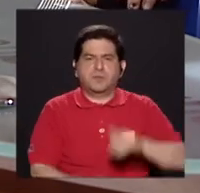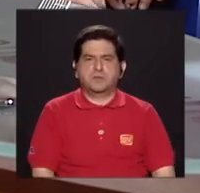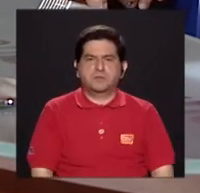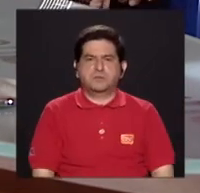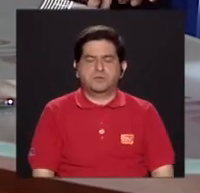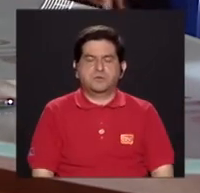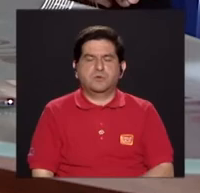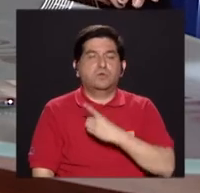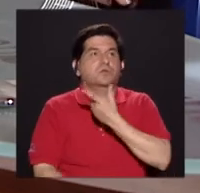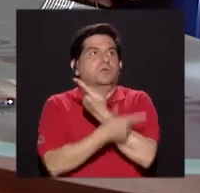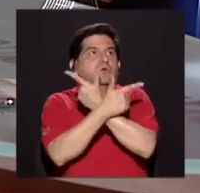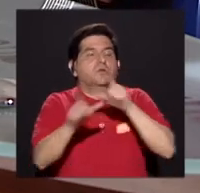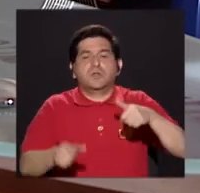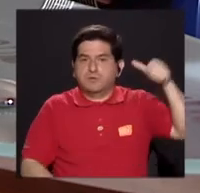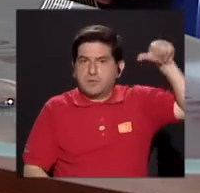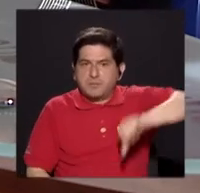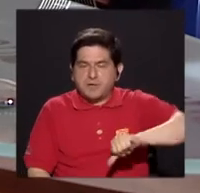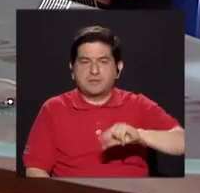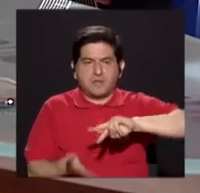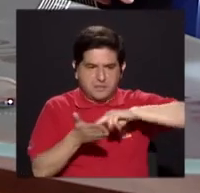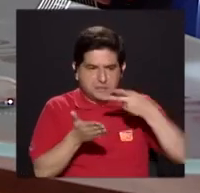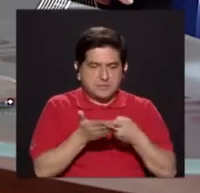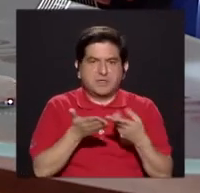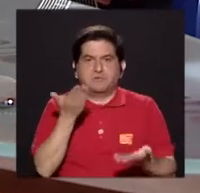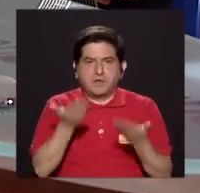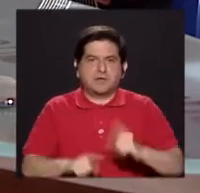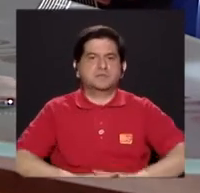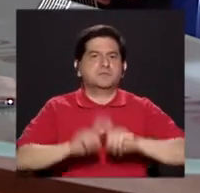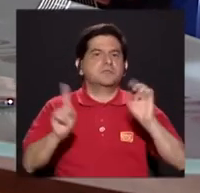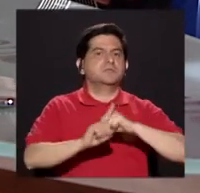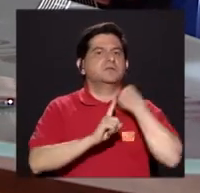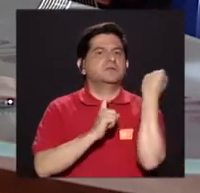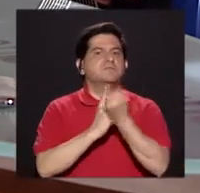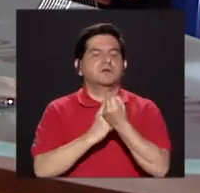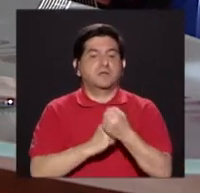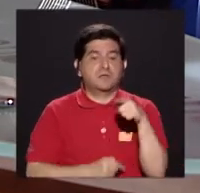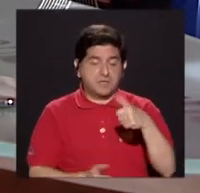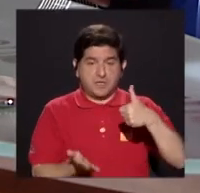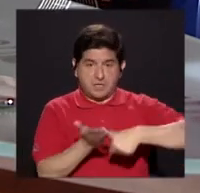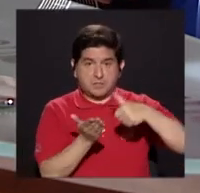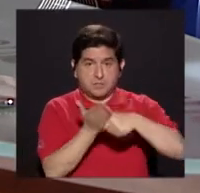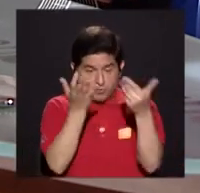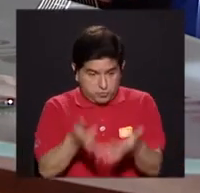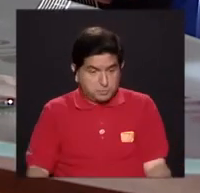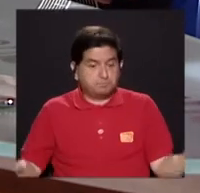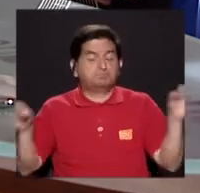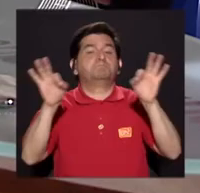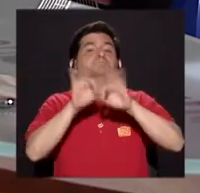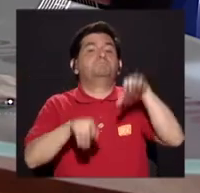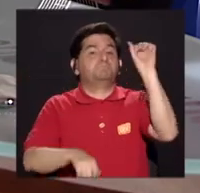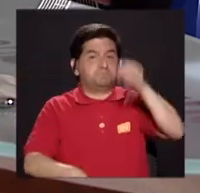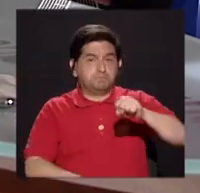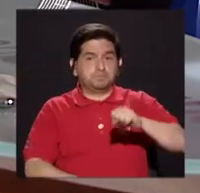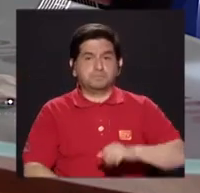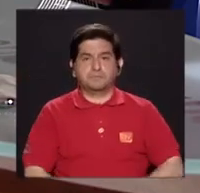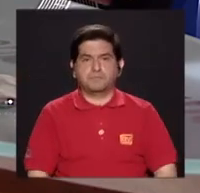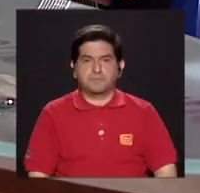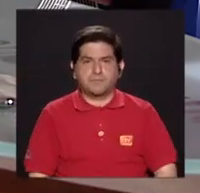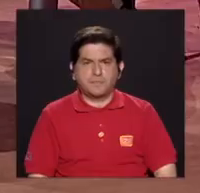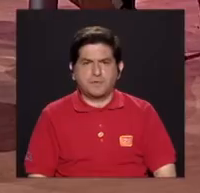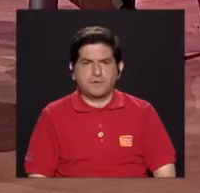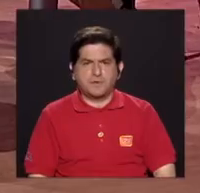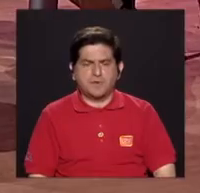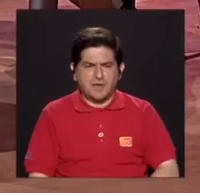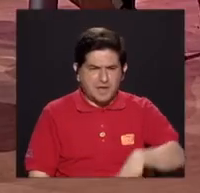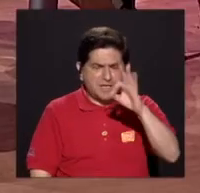perder uno, porque uno puede hacer la diferencia. Claro. Entonces, esos votos pesaron, absolutamente. No hay forma de